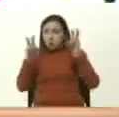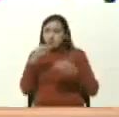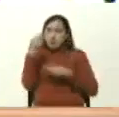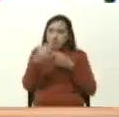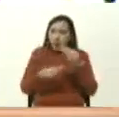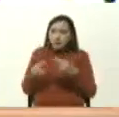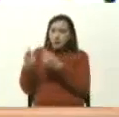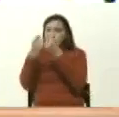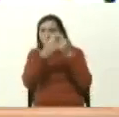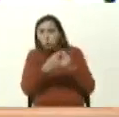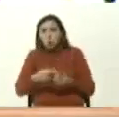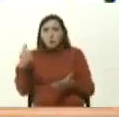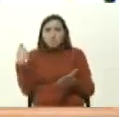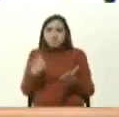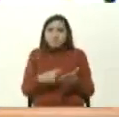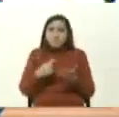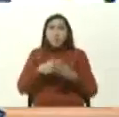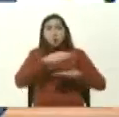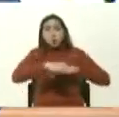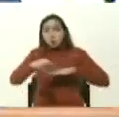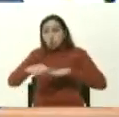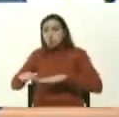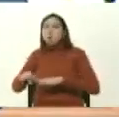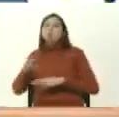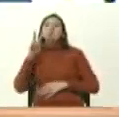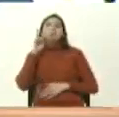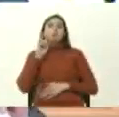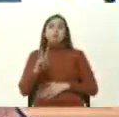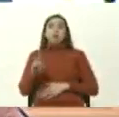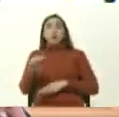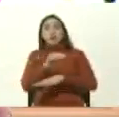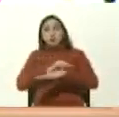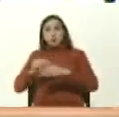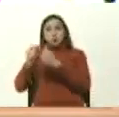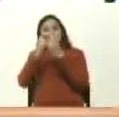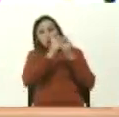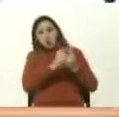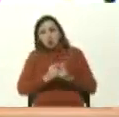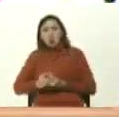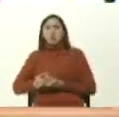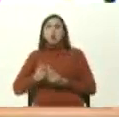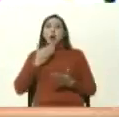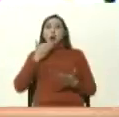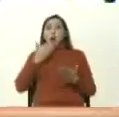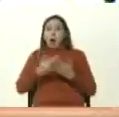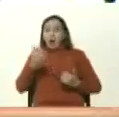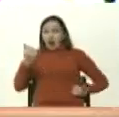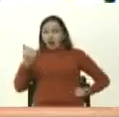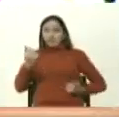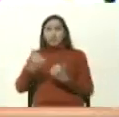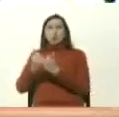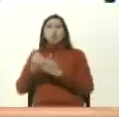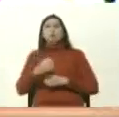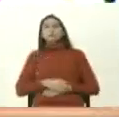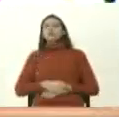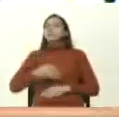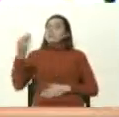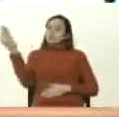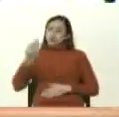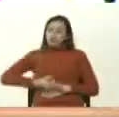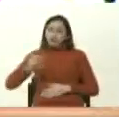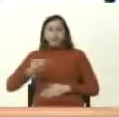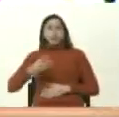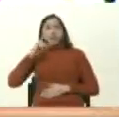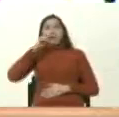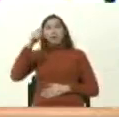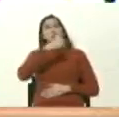impuestos municipales serán entendidos desde el Ministerio de Economía y Finanzas. Agradecemos todos sus aportes, pero siempre que sepa que el